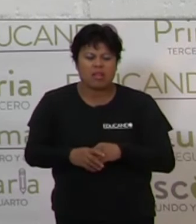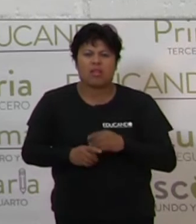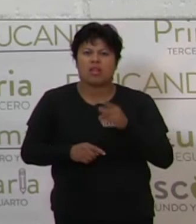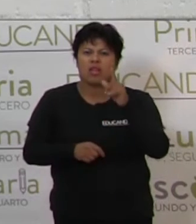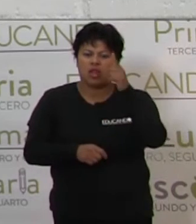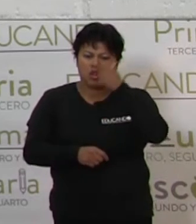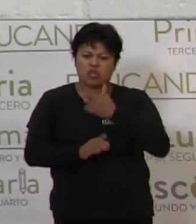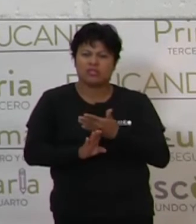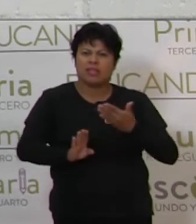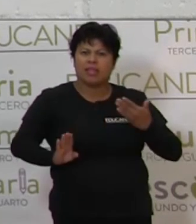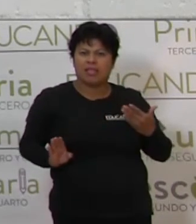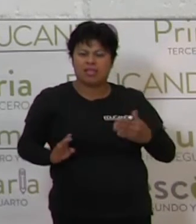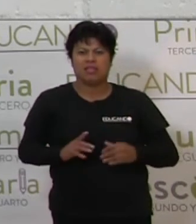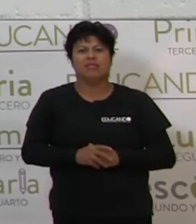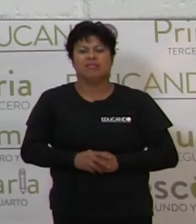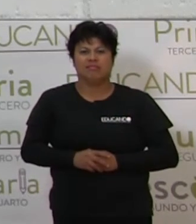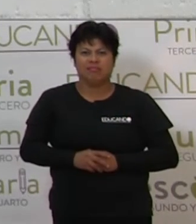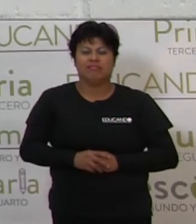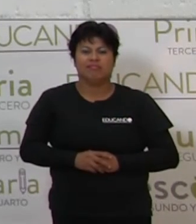él la noche anterior.